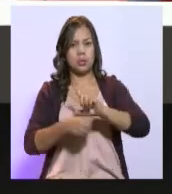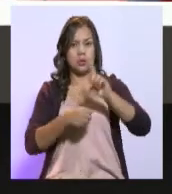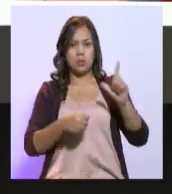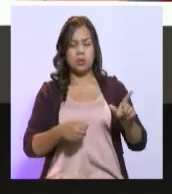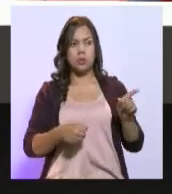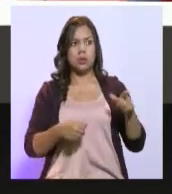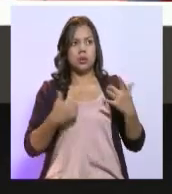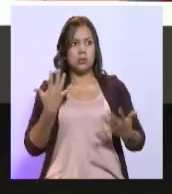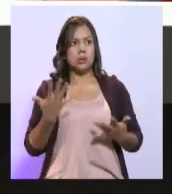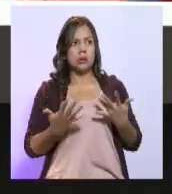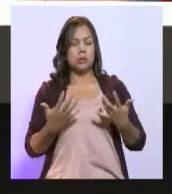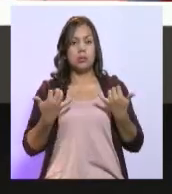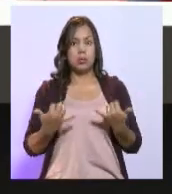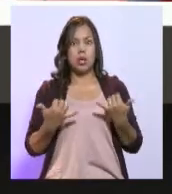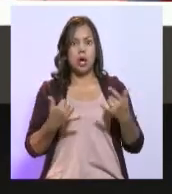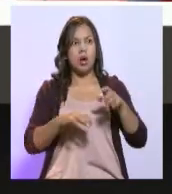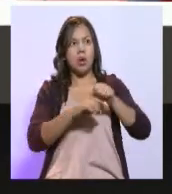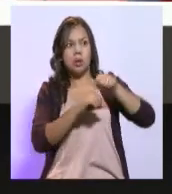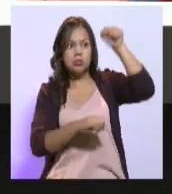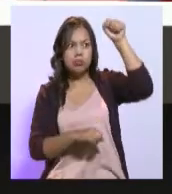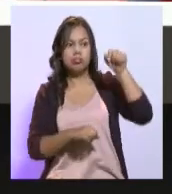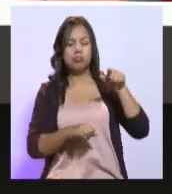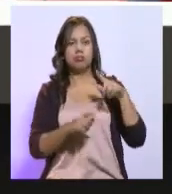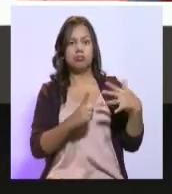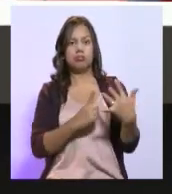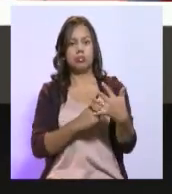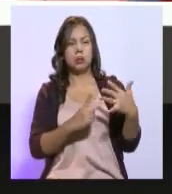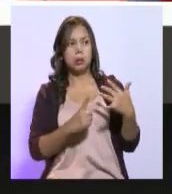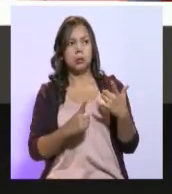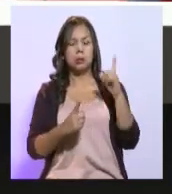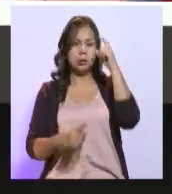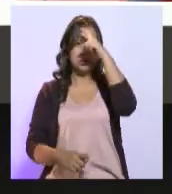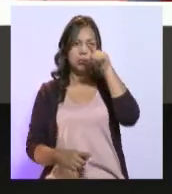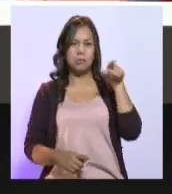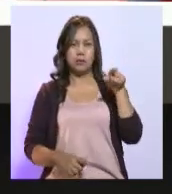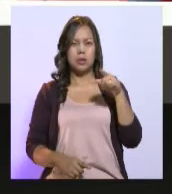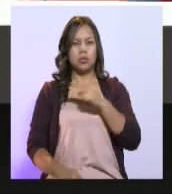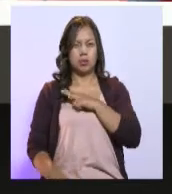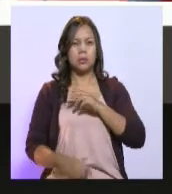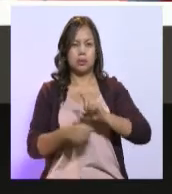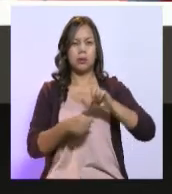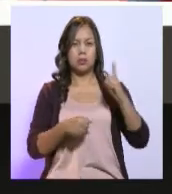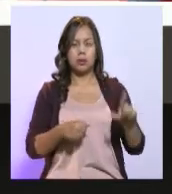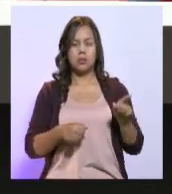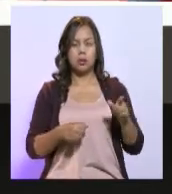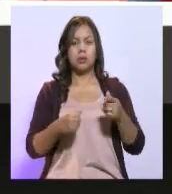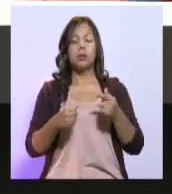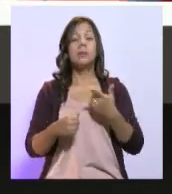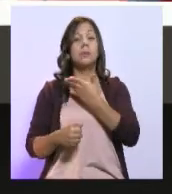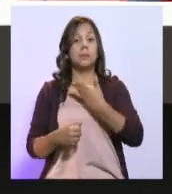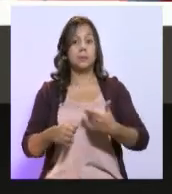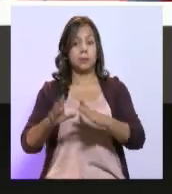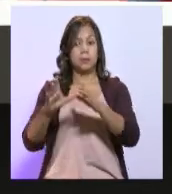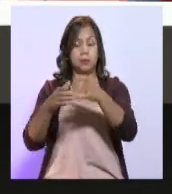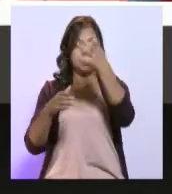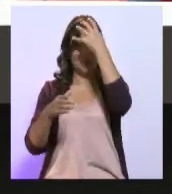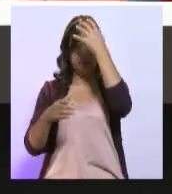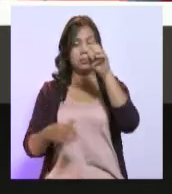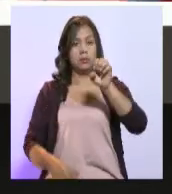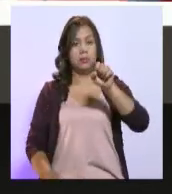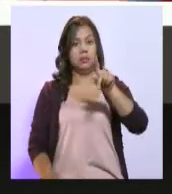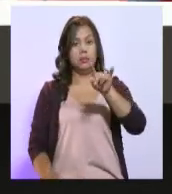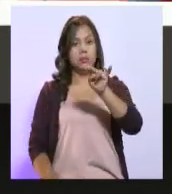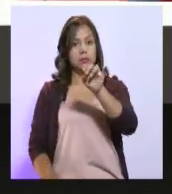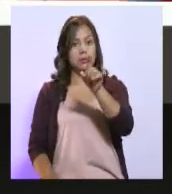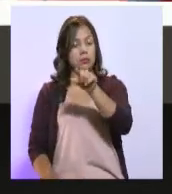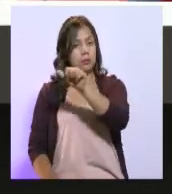situación que atraviesa dicha institución. El presidente de la Comisión de Educación de la Asamblea Nacional, Augusto Espinosa, invitó a ambas